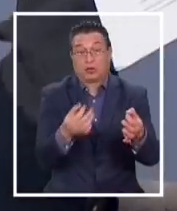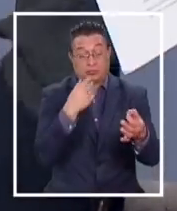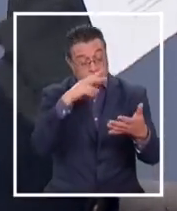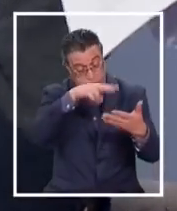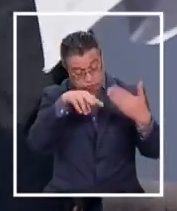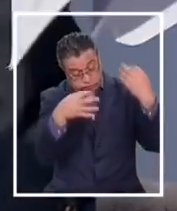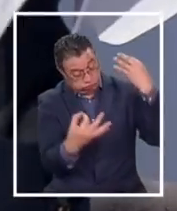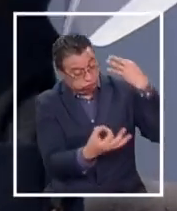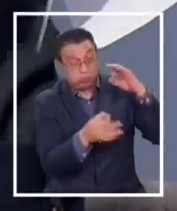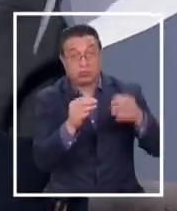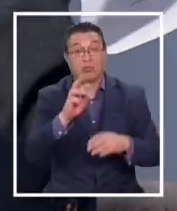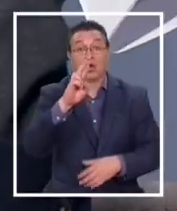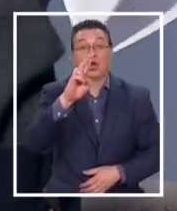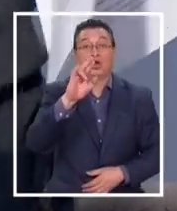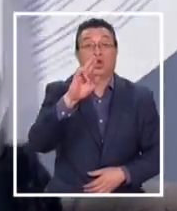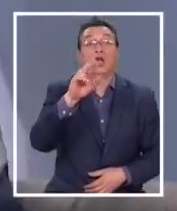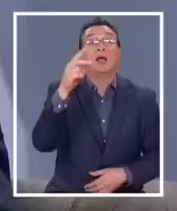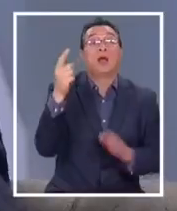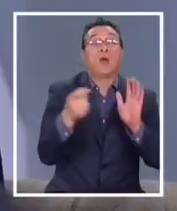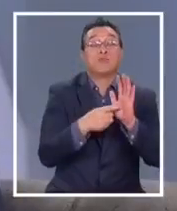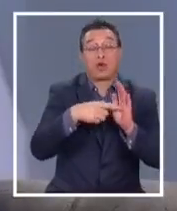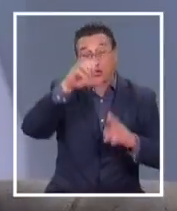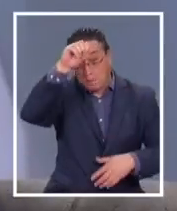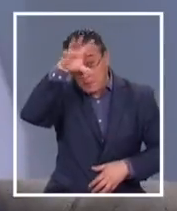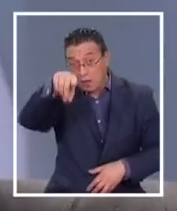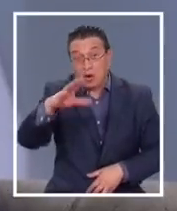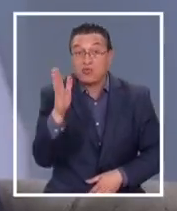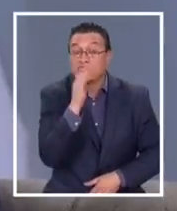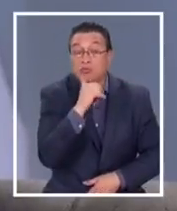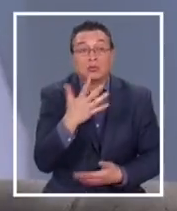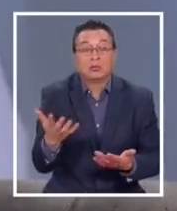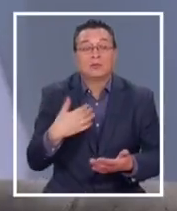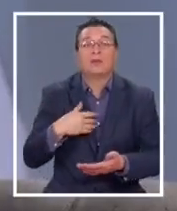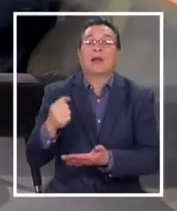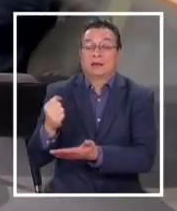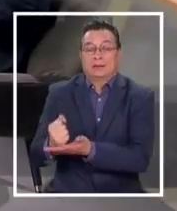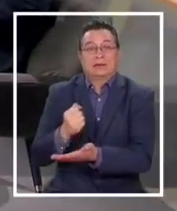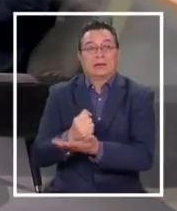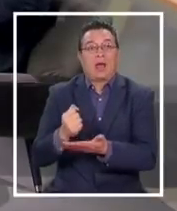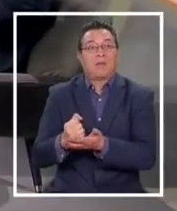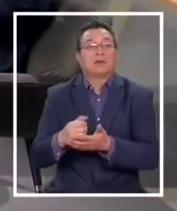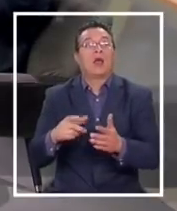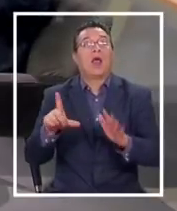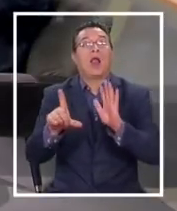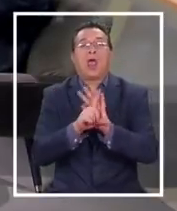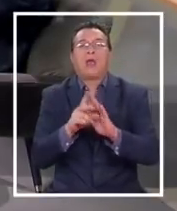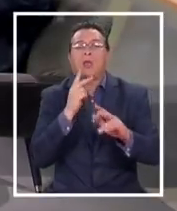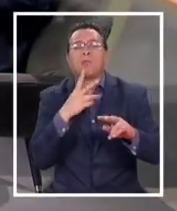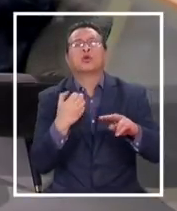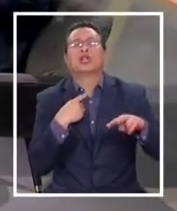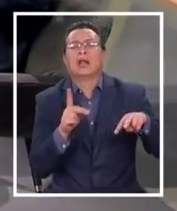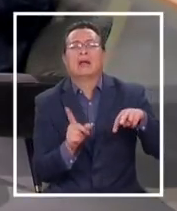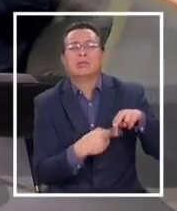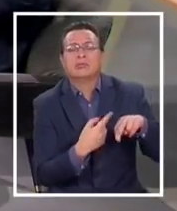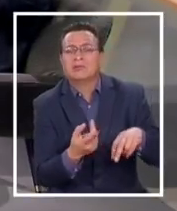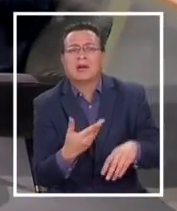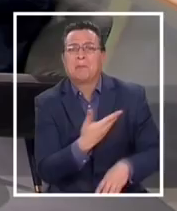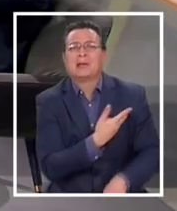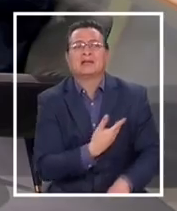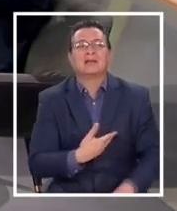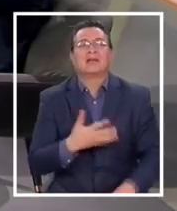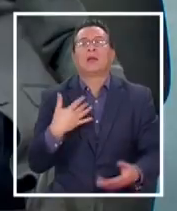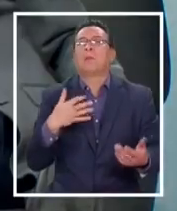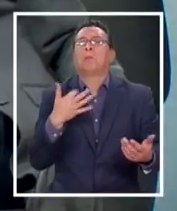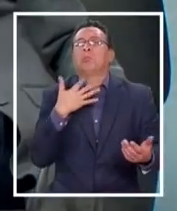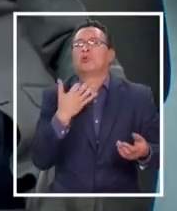parte dice royalty común. Por eso. Pero ya aprobó usted, ha dicho que el Congreso va a seguir